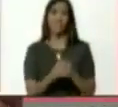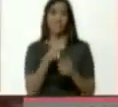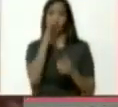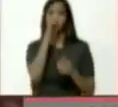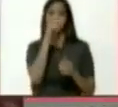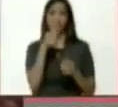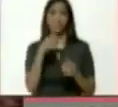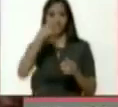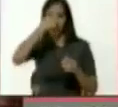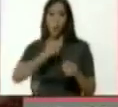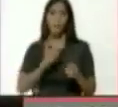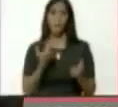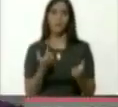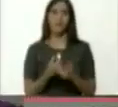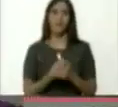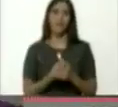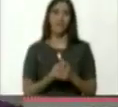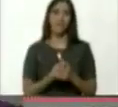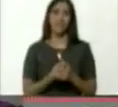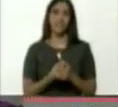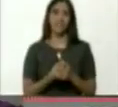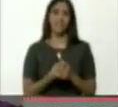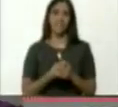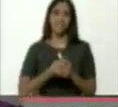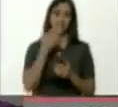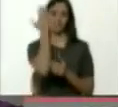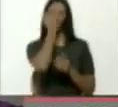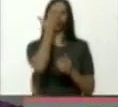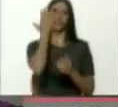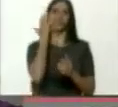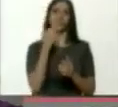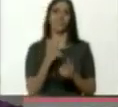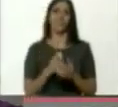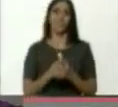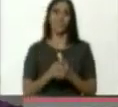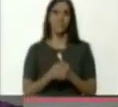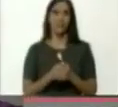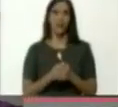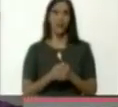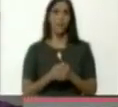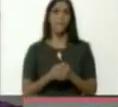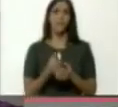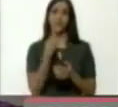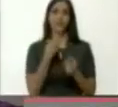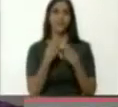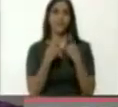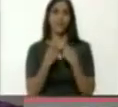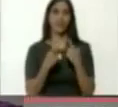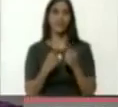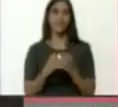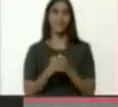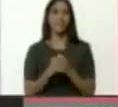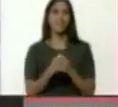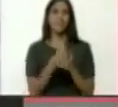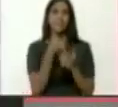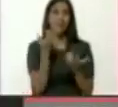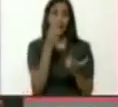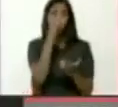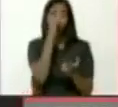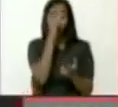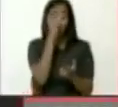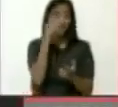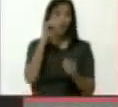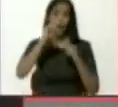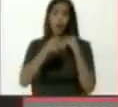del tipo. Le pasó el Jensen por la cara. Mira, bueno, para no decir otra cosa, pero se está burlando del carajo en su